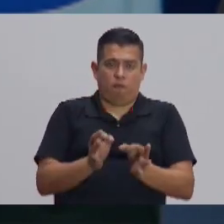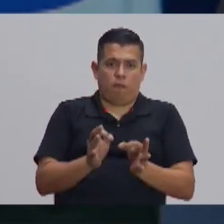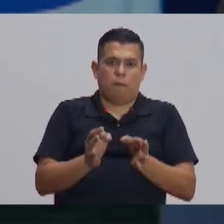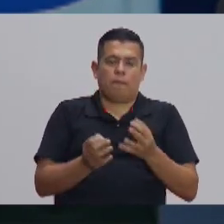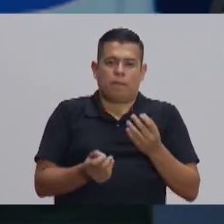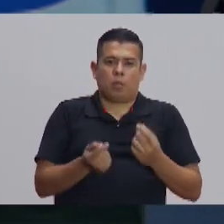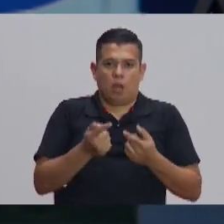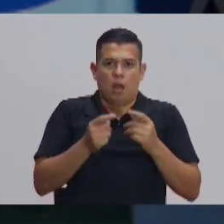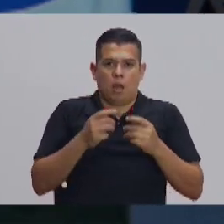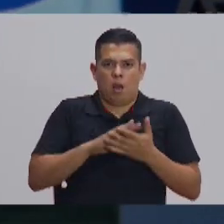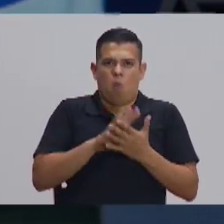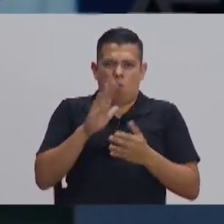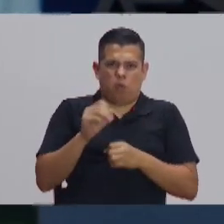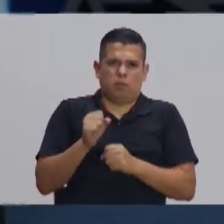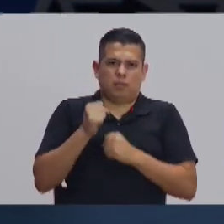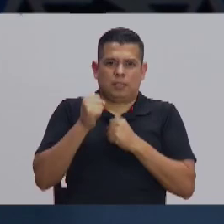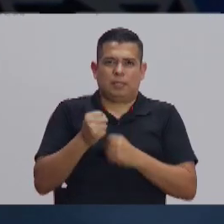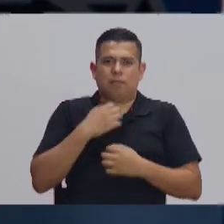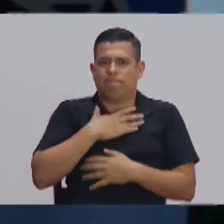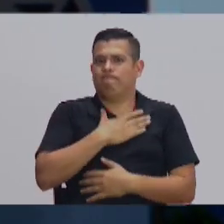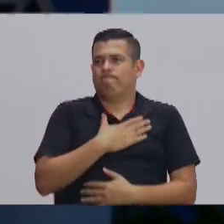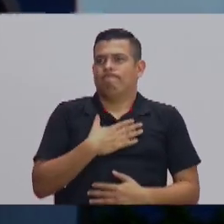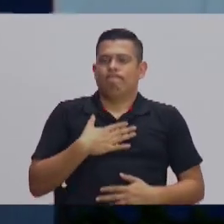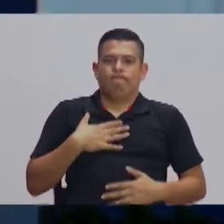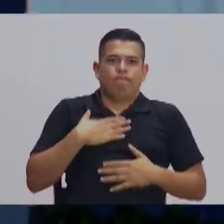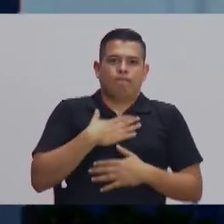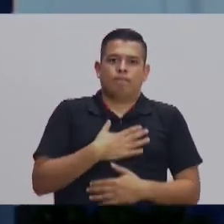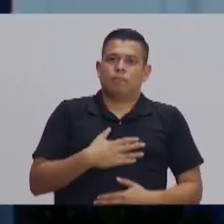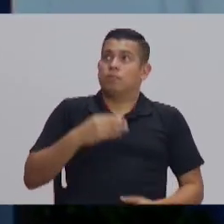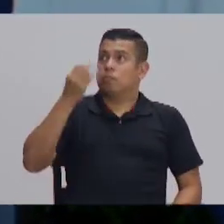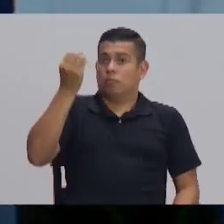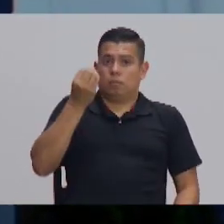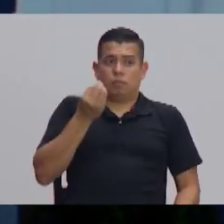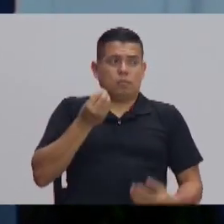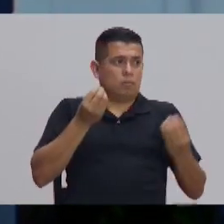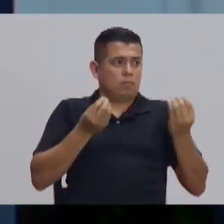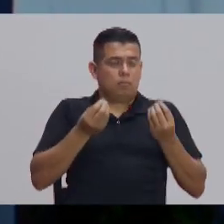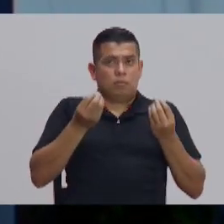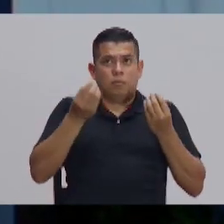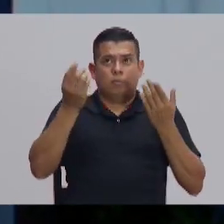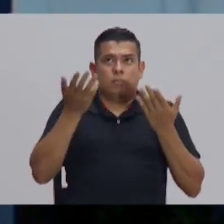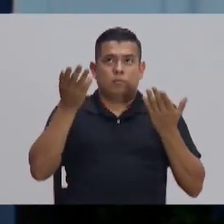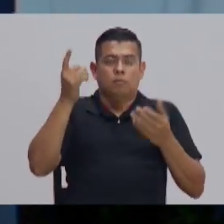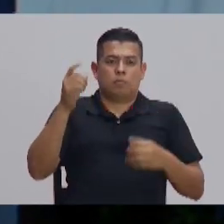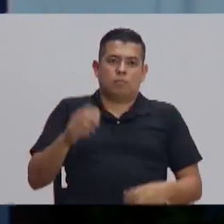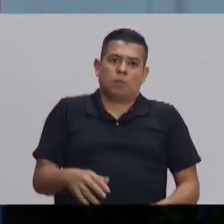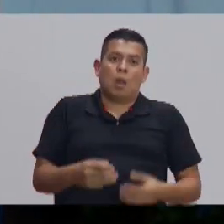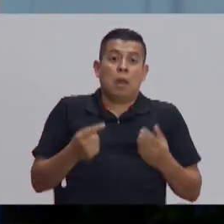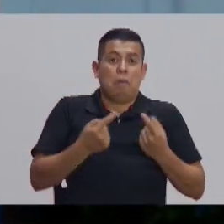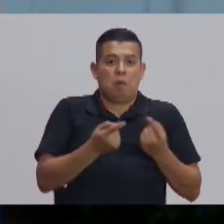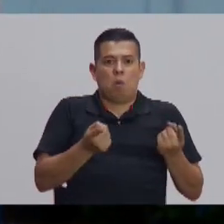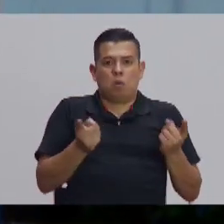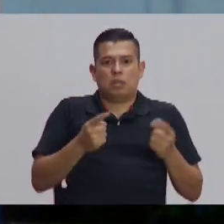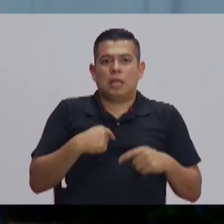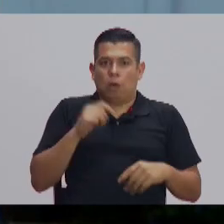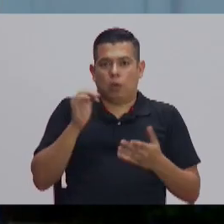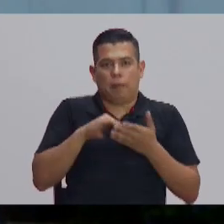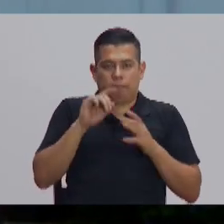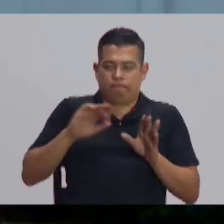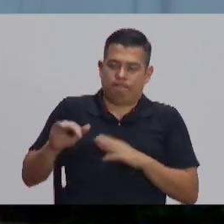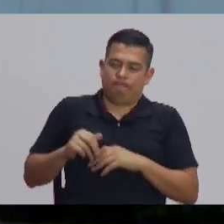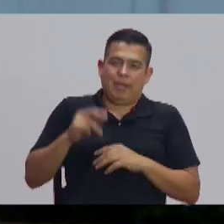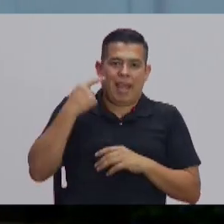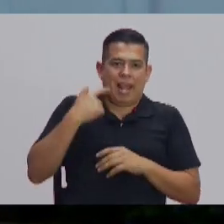para disfrutar y deleitarnos lo que dios tiene para cada uno de nosotros pero muchos de nosotros señor